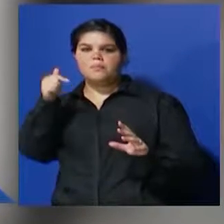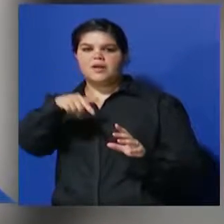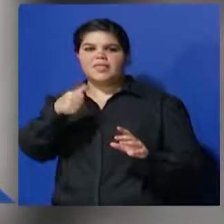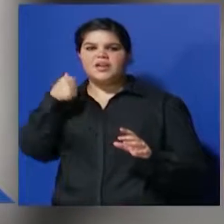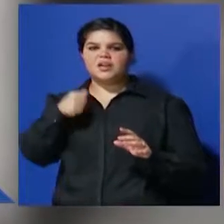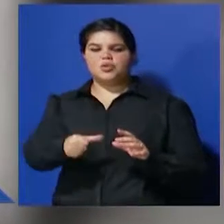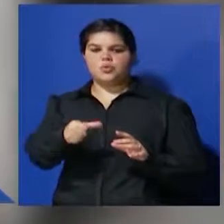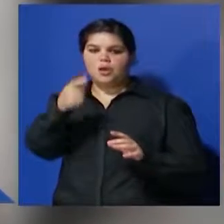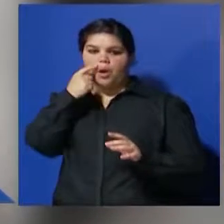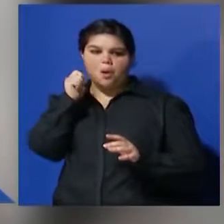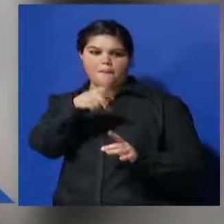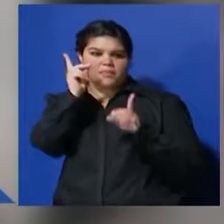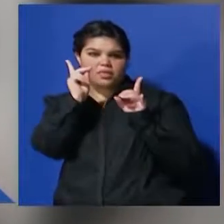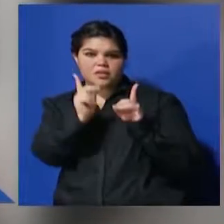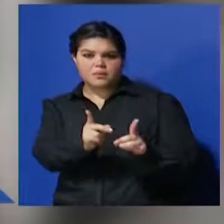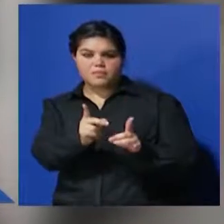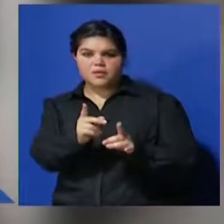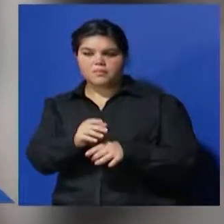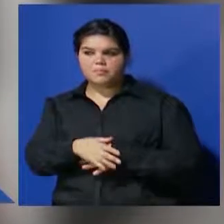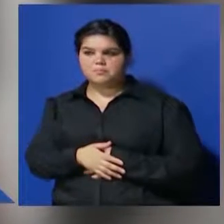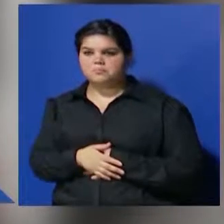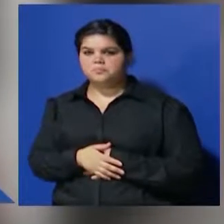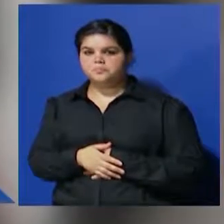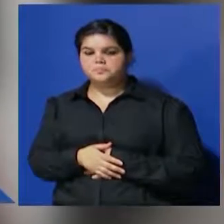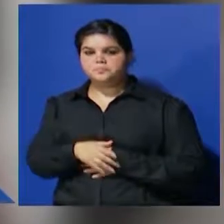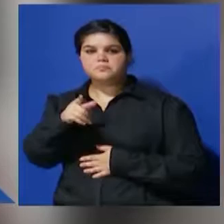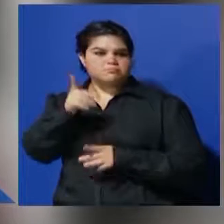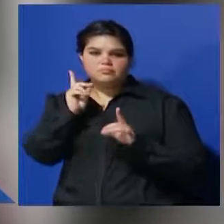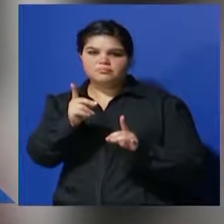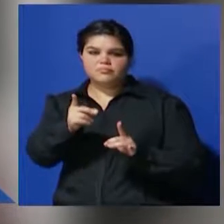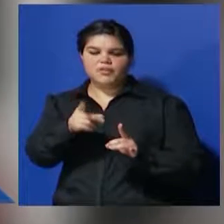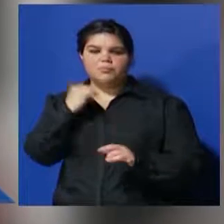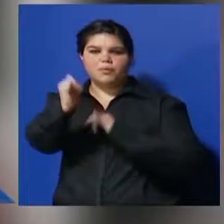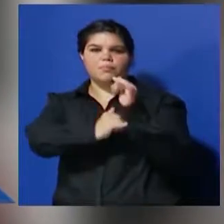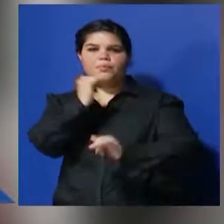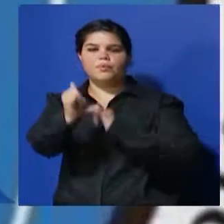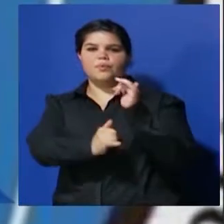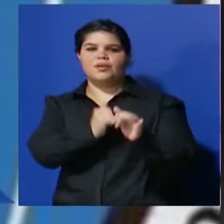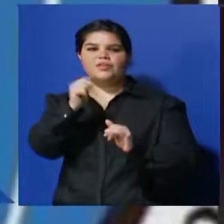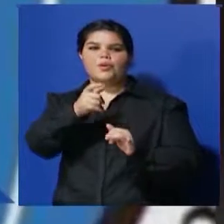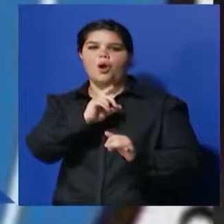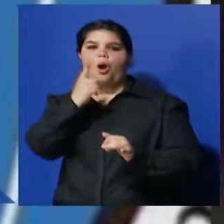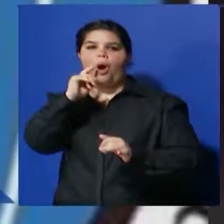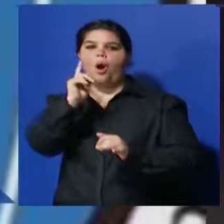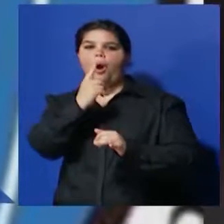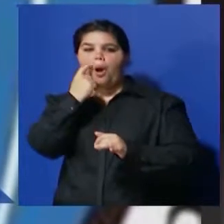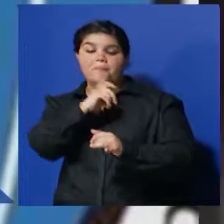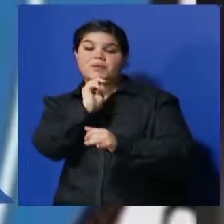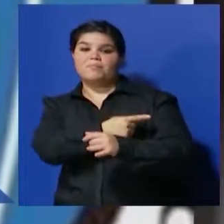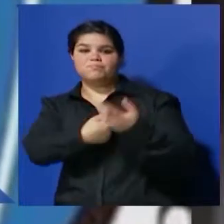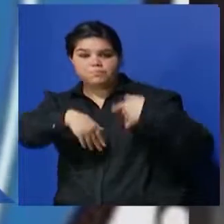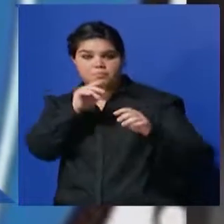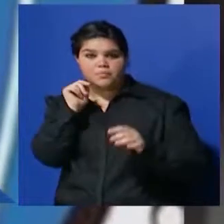accesibles para los varones. A eso me refiero con el micromachismo. Y después, bueno, poder hablar y hacer, por